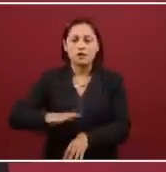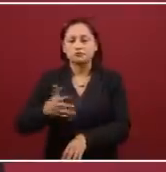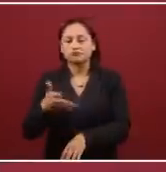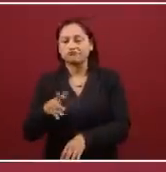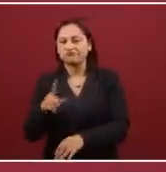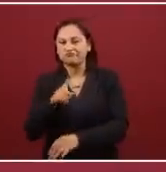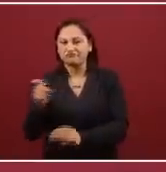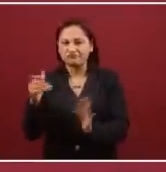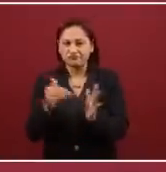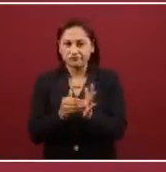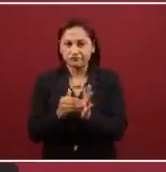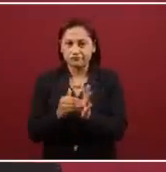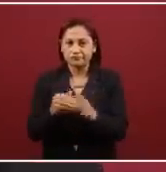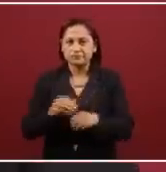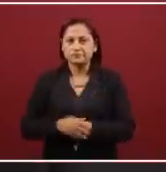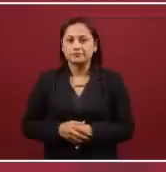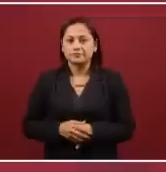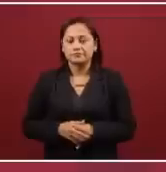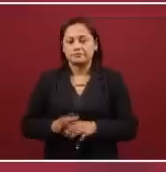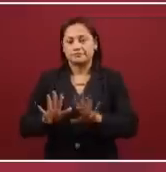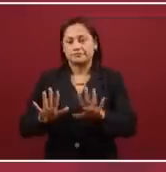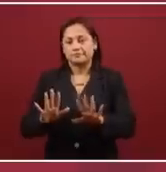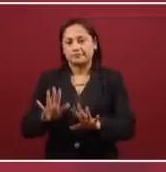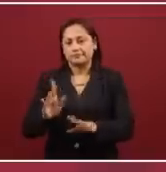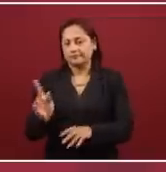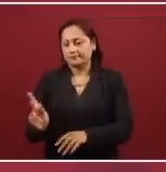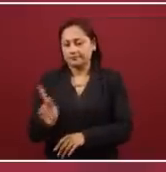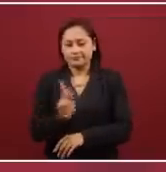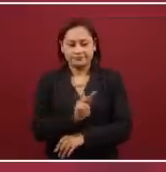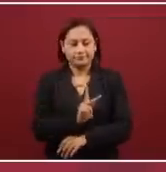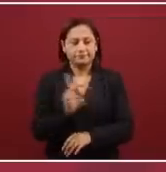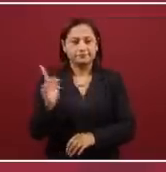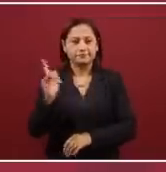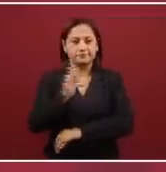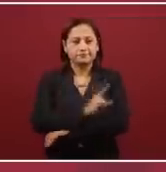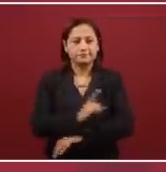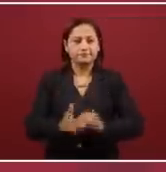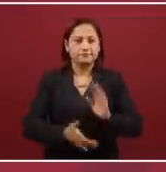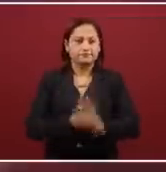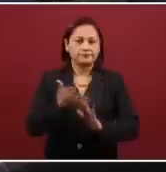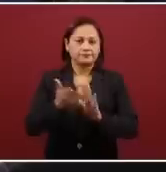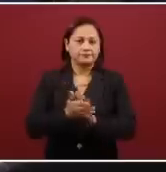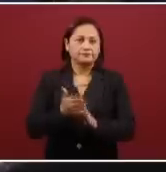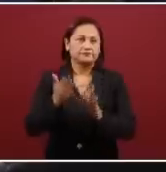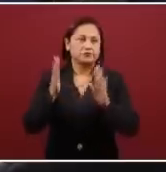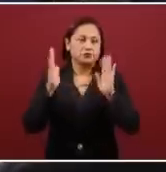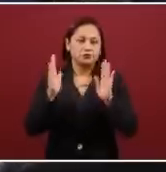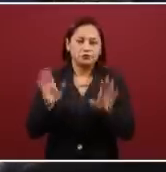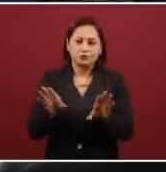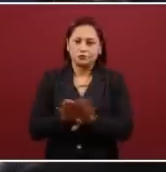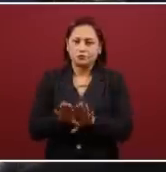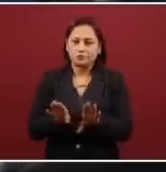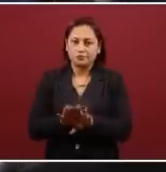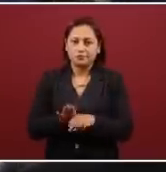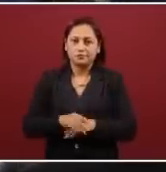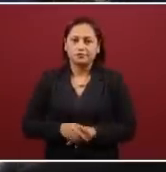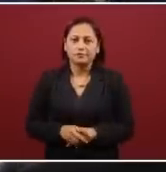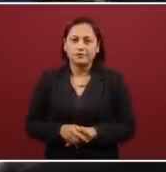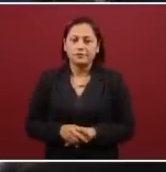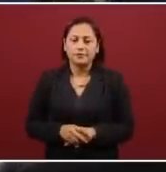Imagínense cómo iba a terminar el aeropuerto. Se habían estimado los mismos